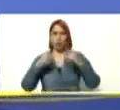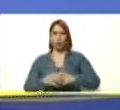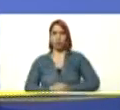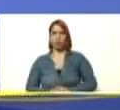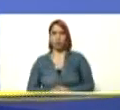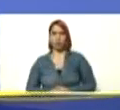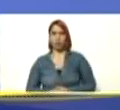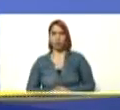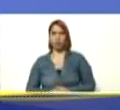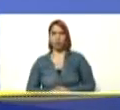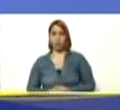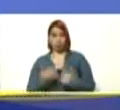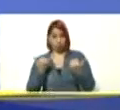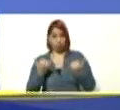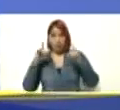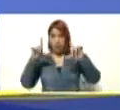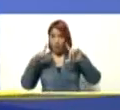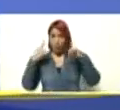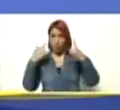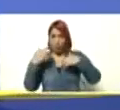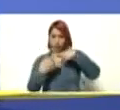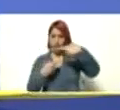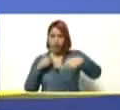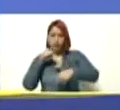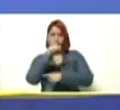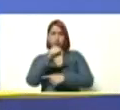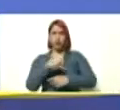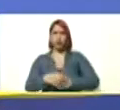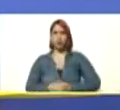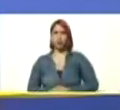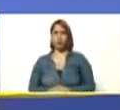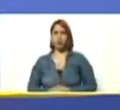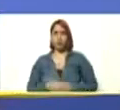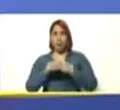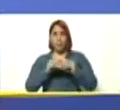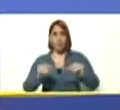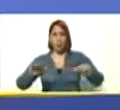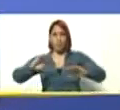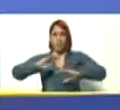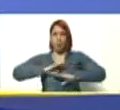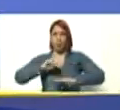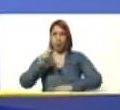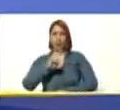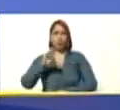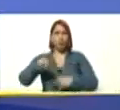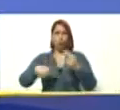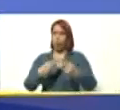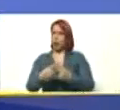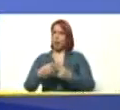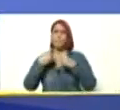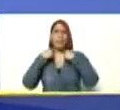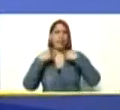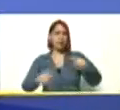La Guaira en revolución es territorio invicto. Jamás hemos perdido unas elecciones